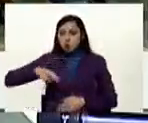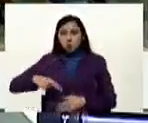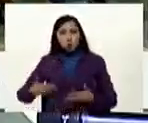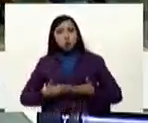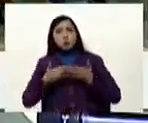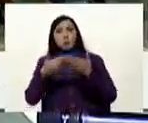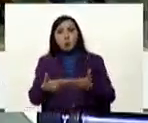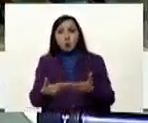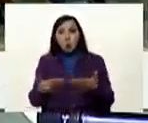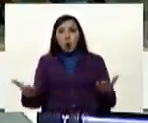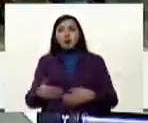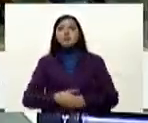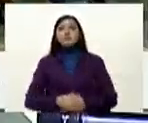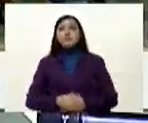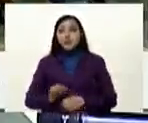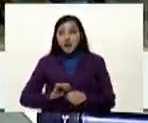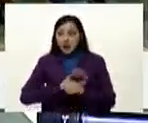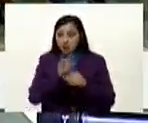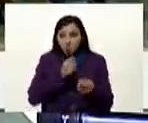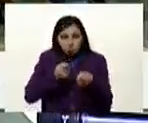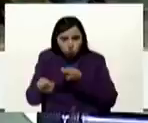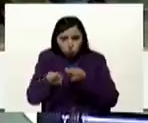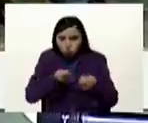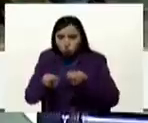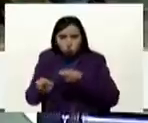llevando esta pandemia.